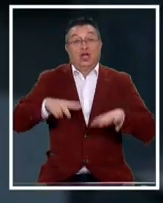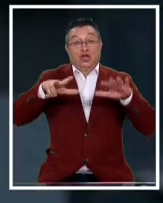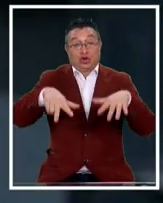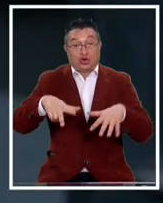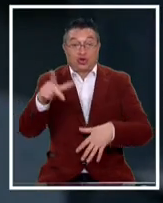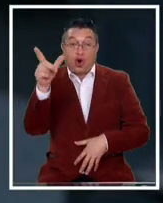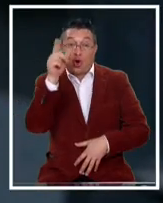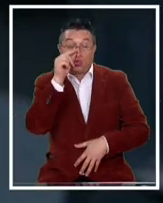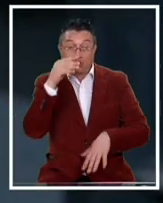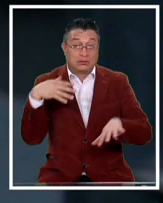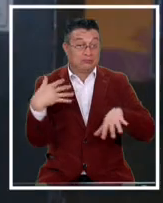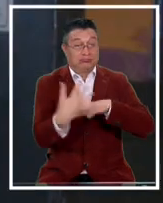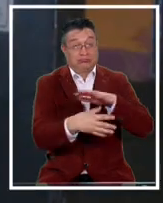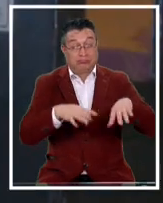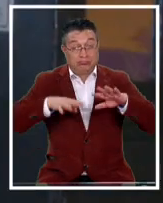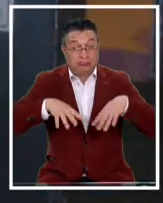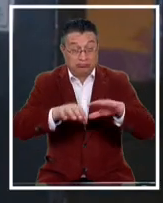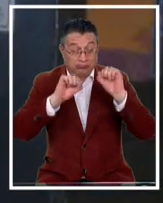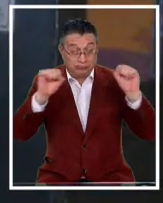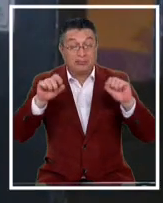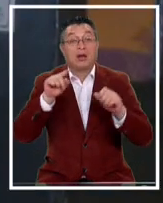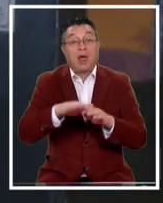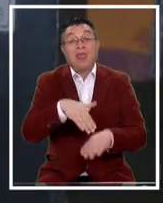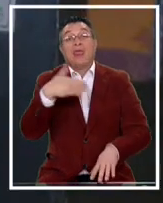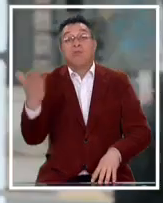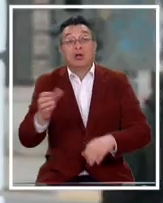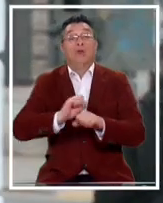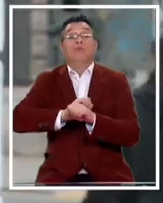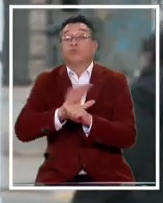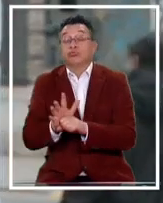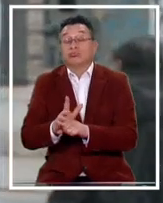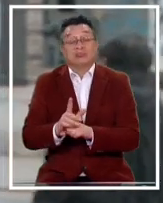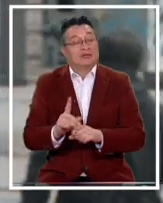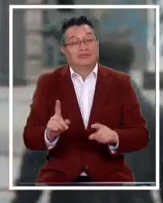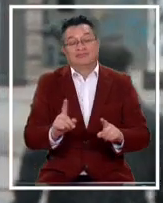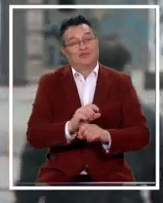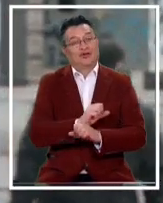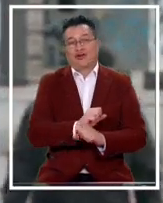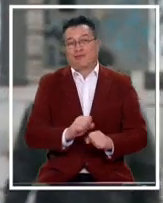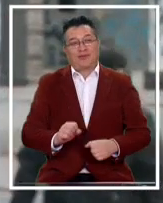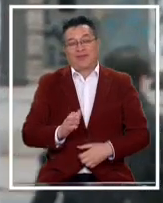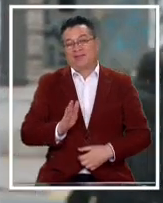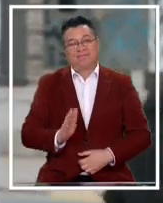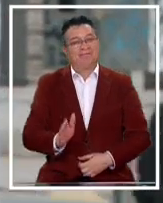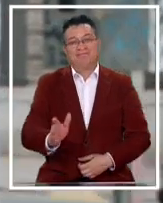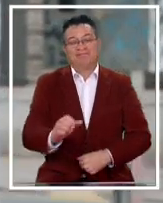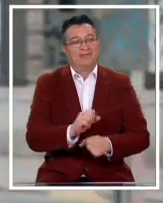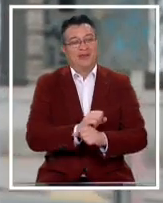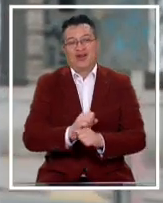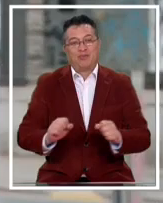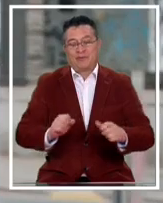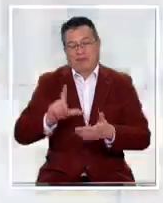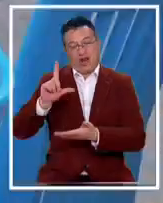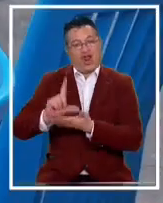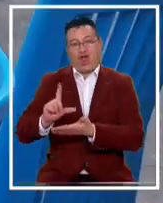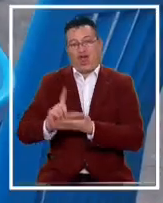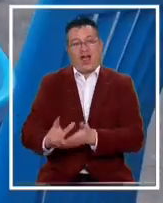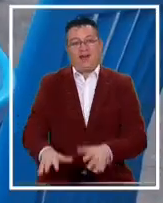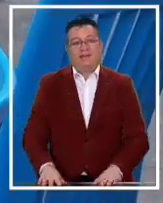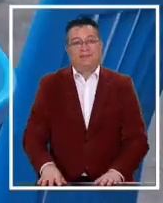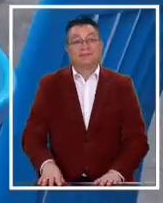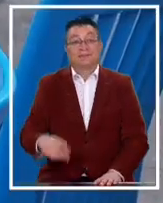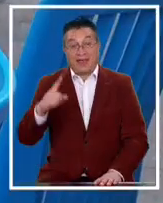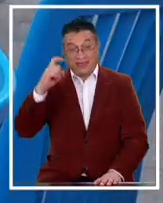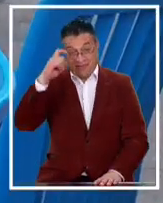18 de octubre, más encima después del COVID, fue imposible seguir con el local. Un